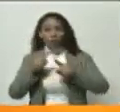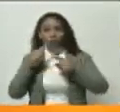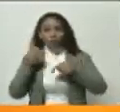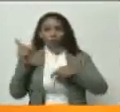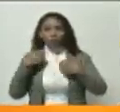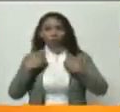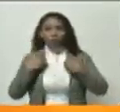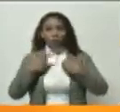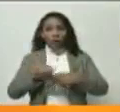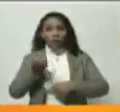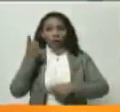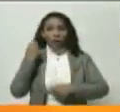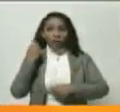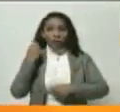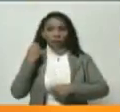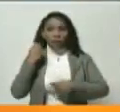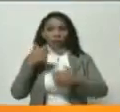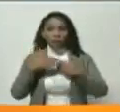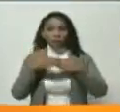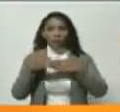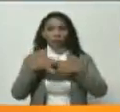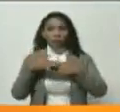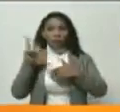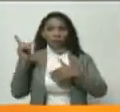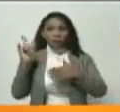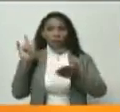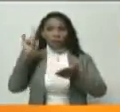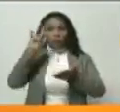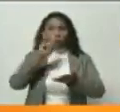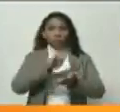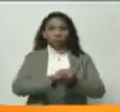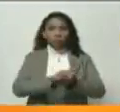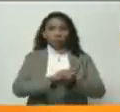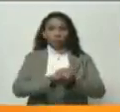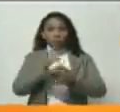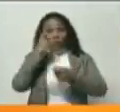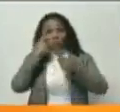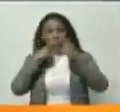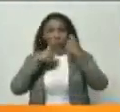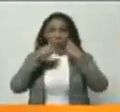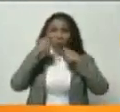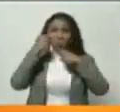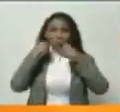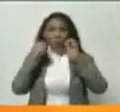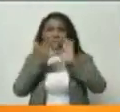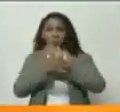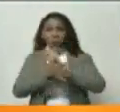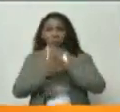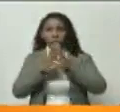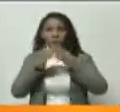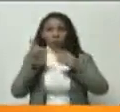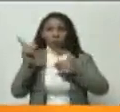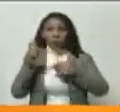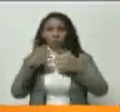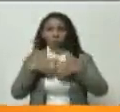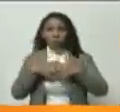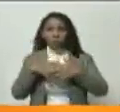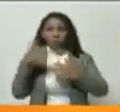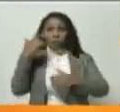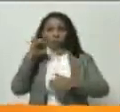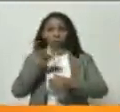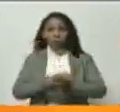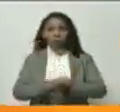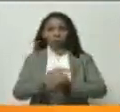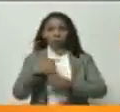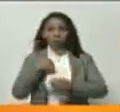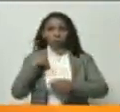vivió ayer en la entrada del aeropuerto. Llantos, pero sobre todo esa reflexión que queda, porque yo tengo que